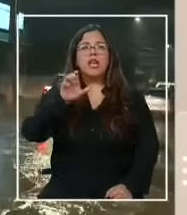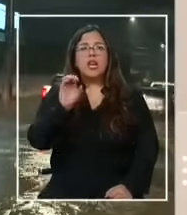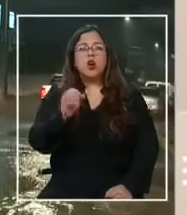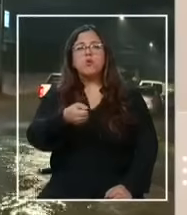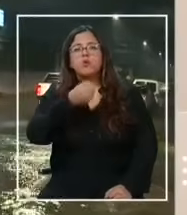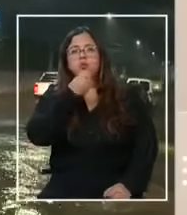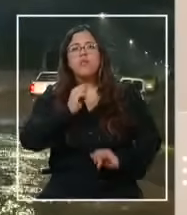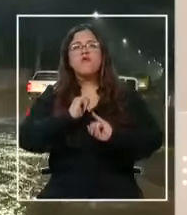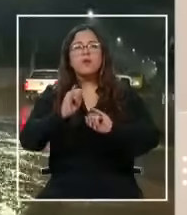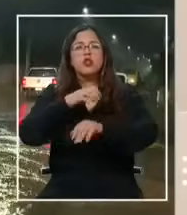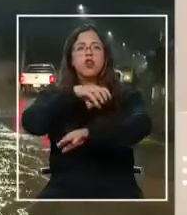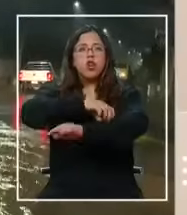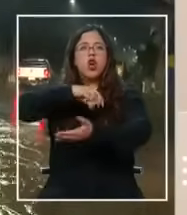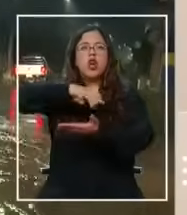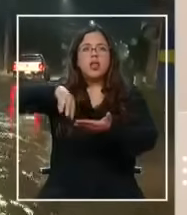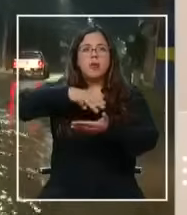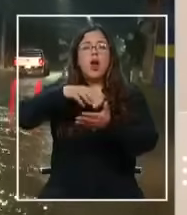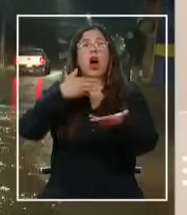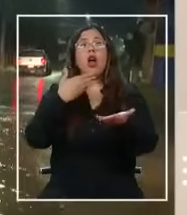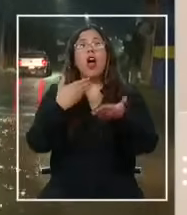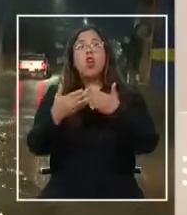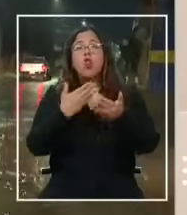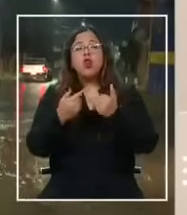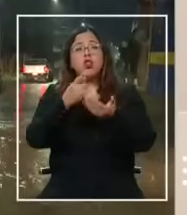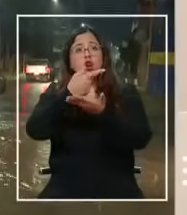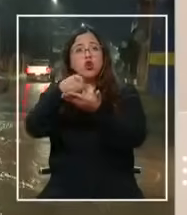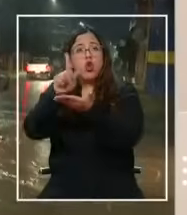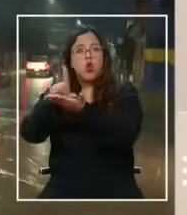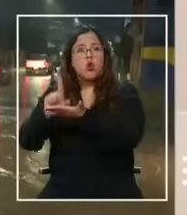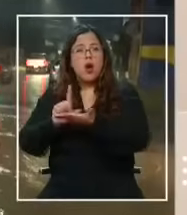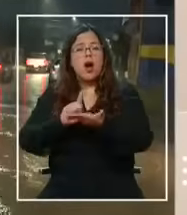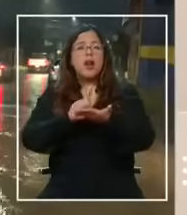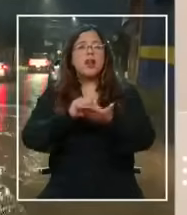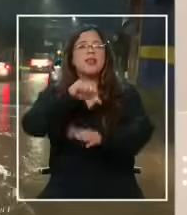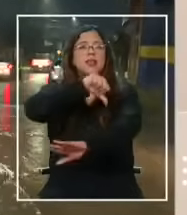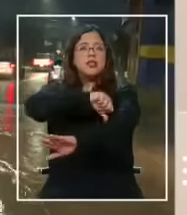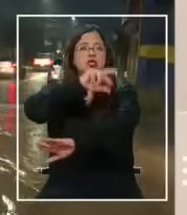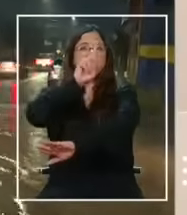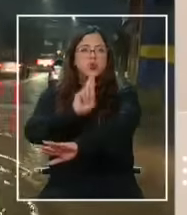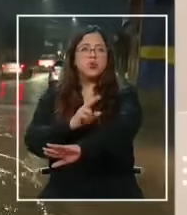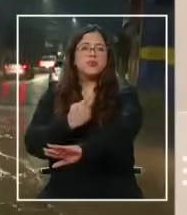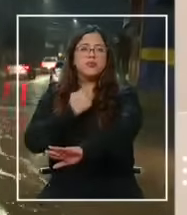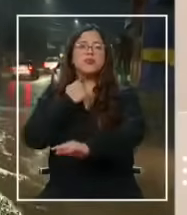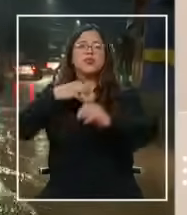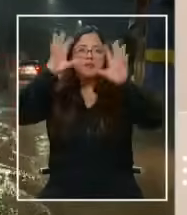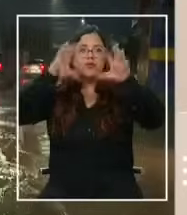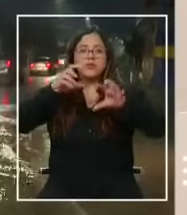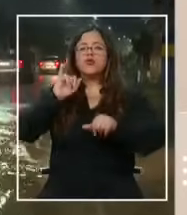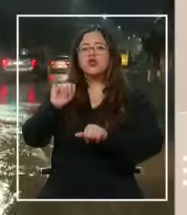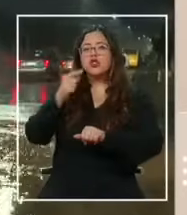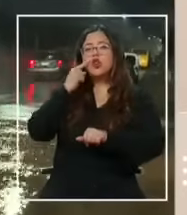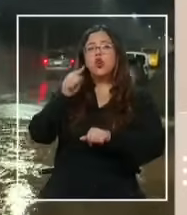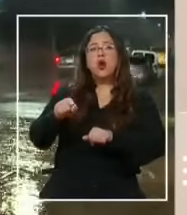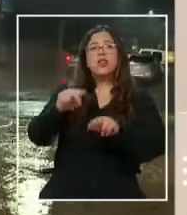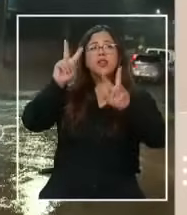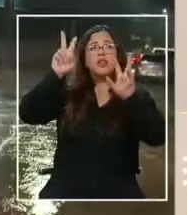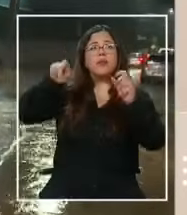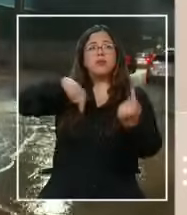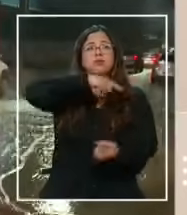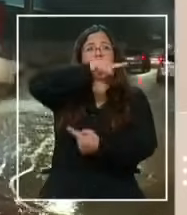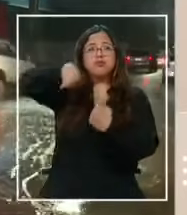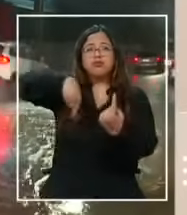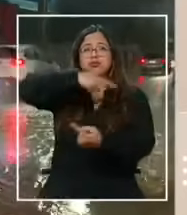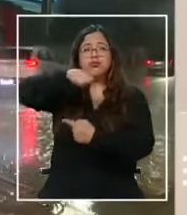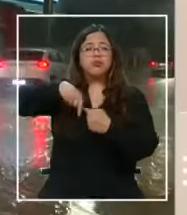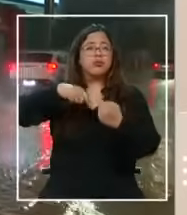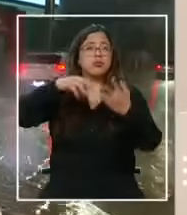región del maule Seguimos avanzando hacia otros lugares de nuestro país de la zona centro sur que están afectados Claro que sí porque este ciclón extratropical